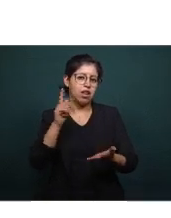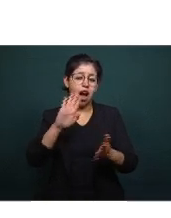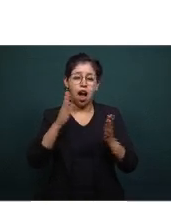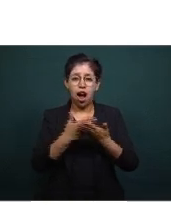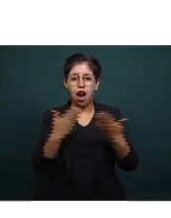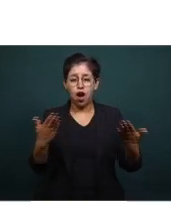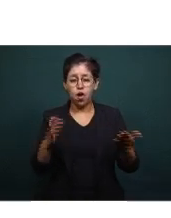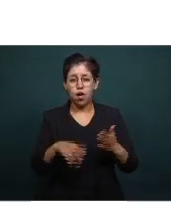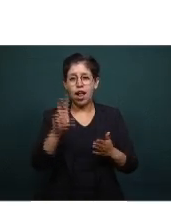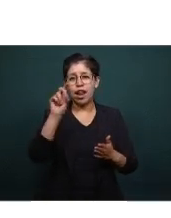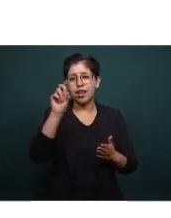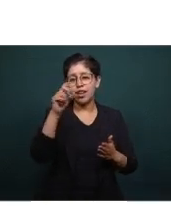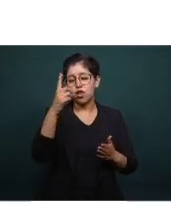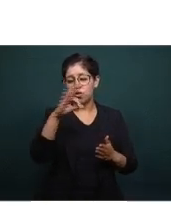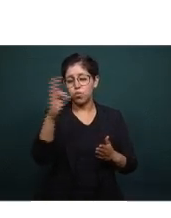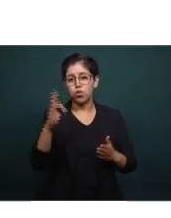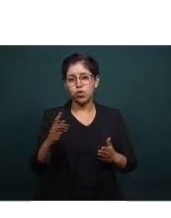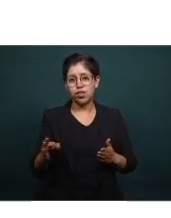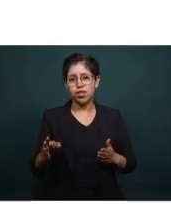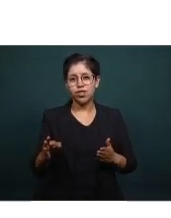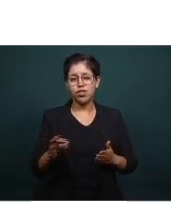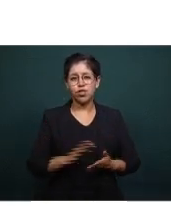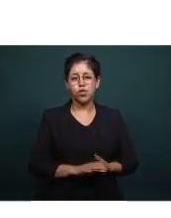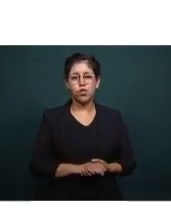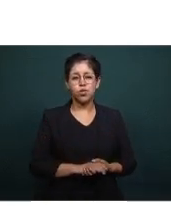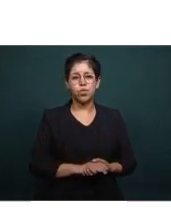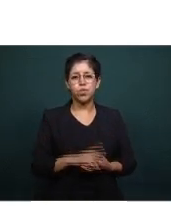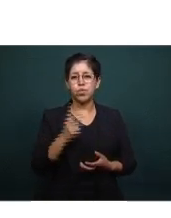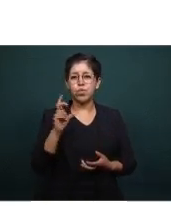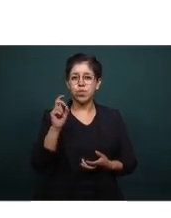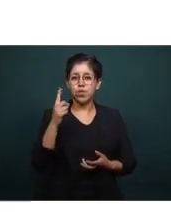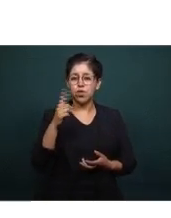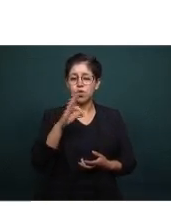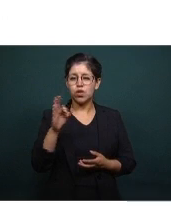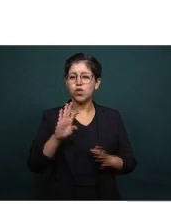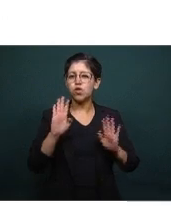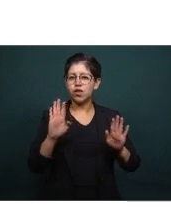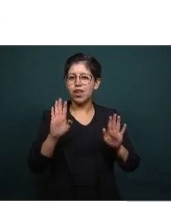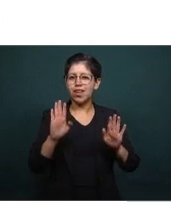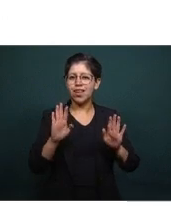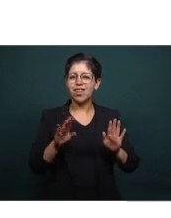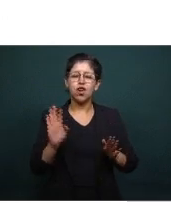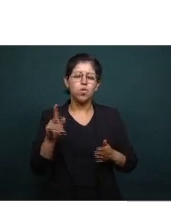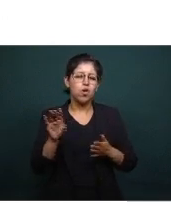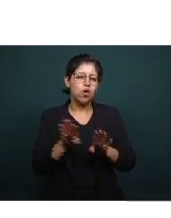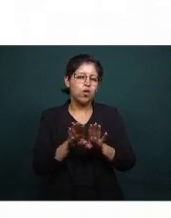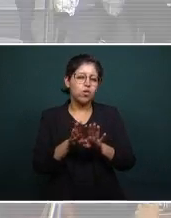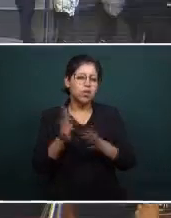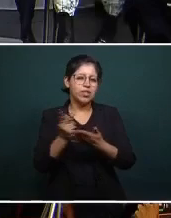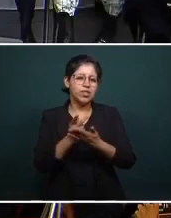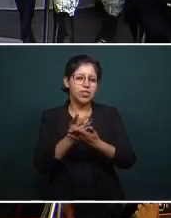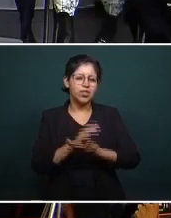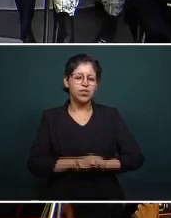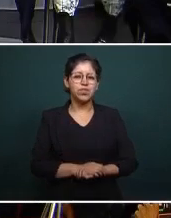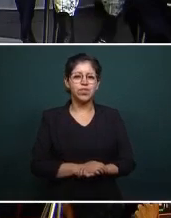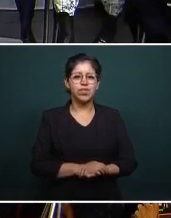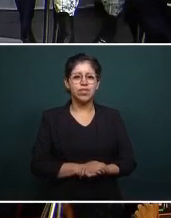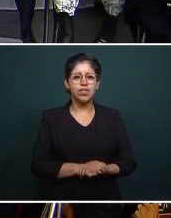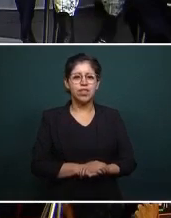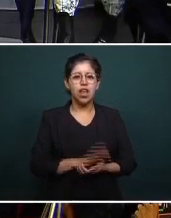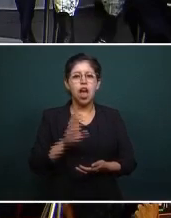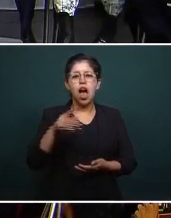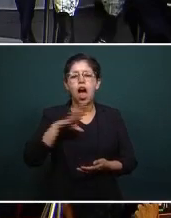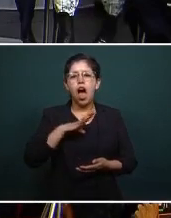día, el 31% del total de los delitos son delitos de alto impacto. Y podemos hablar de que hay una